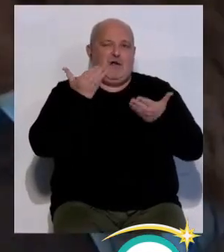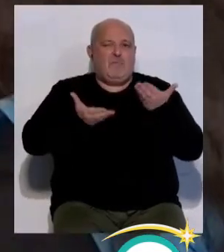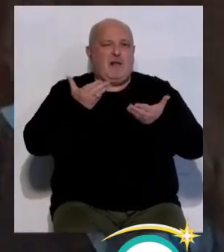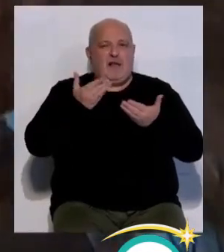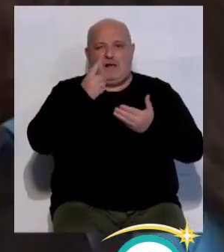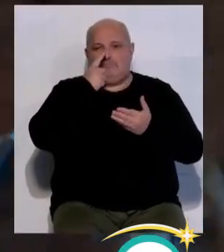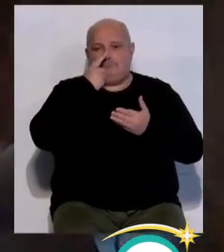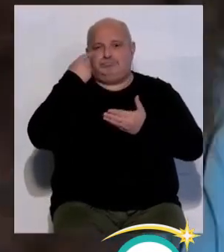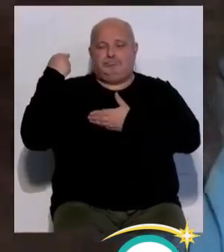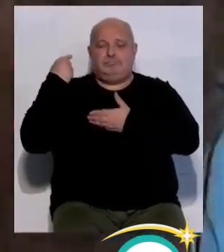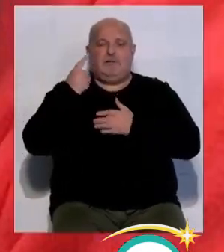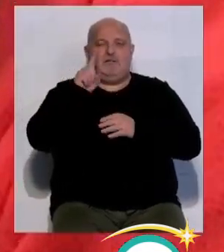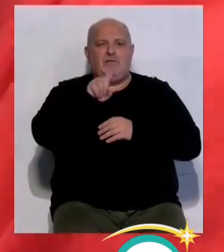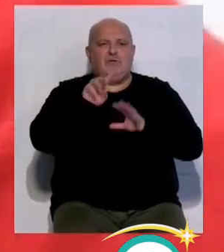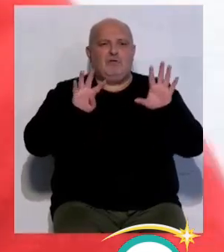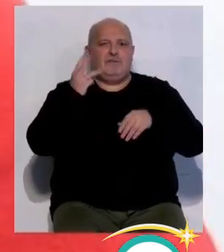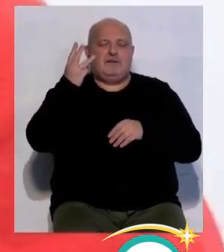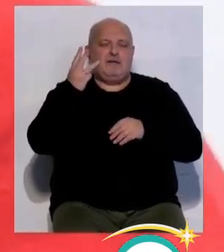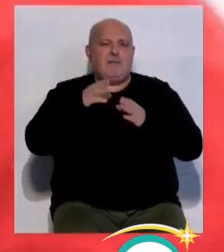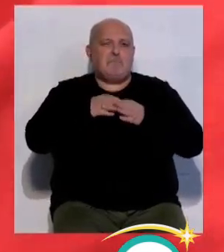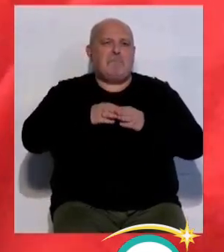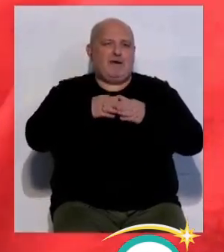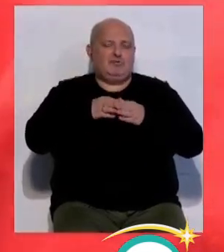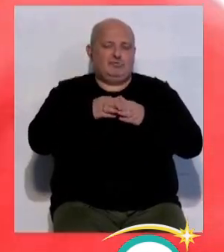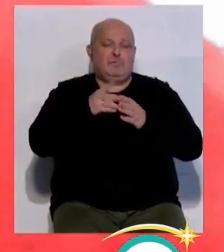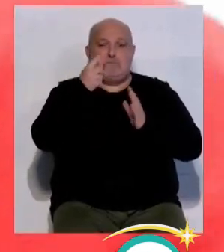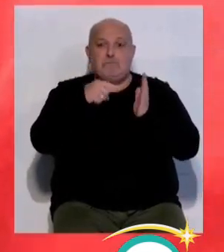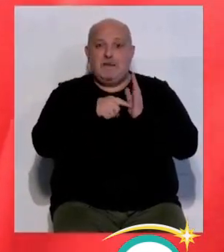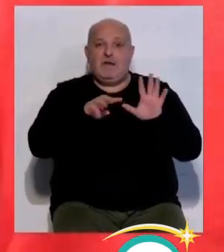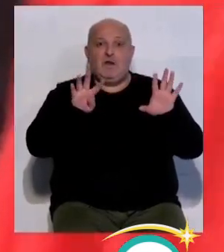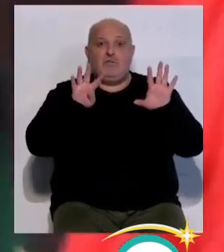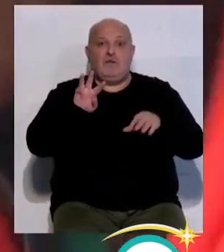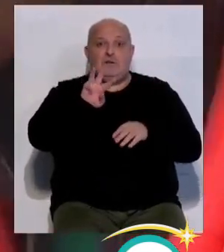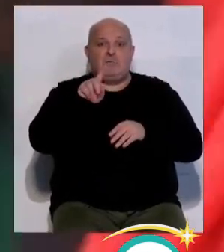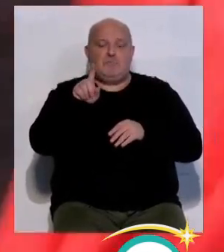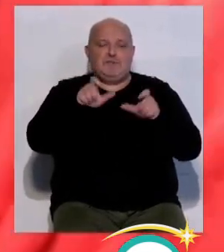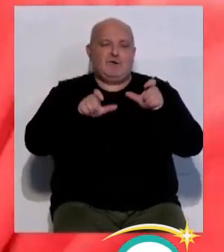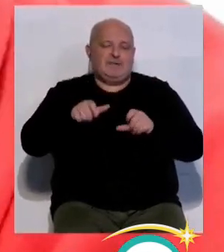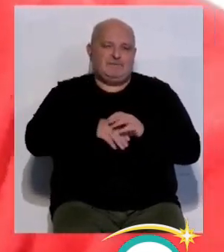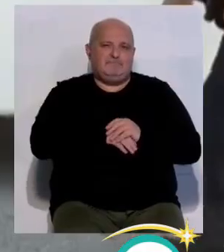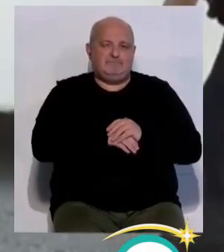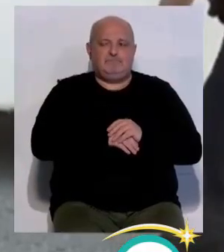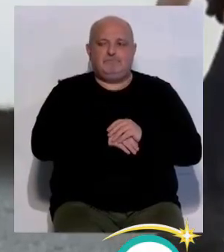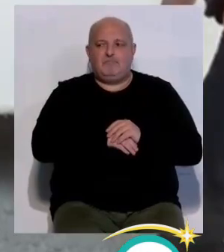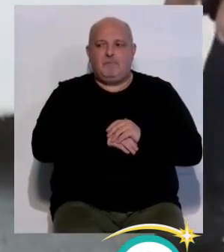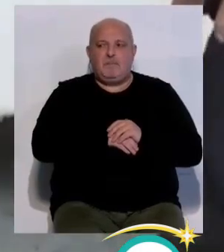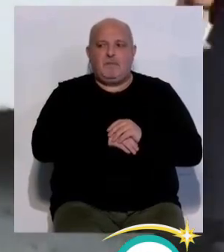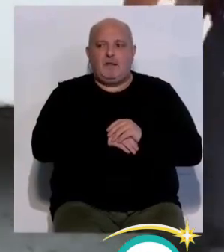años anteriores, con 193 embarcaciones y 1.931 personas.